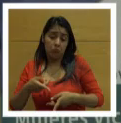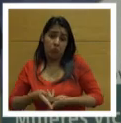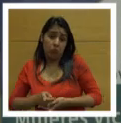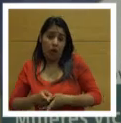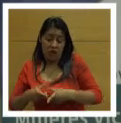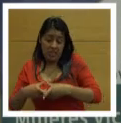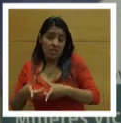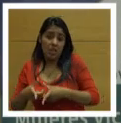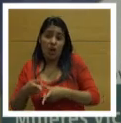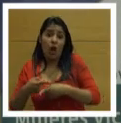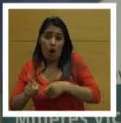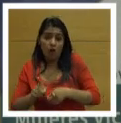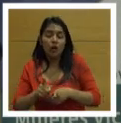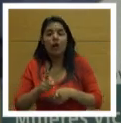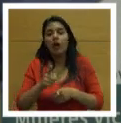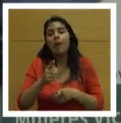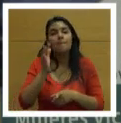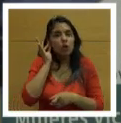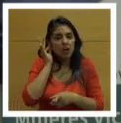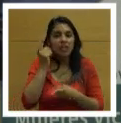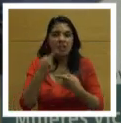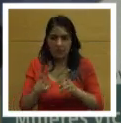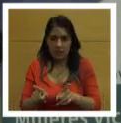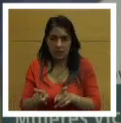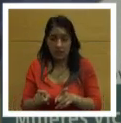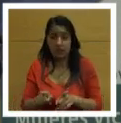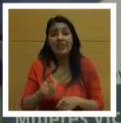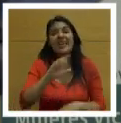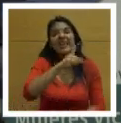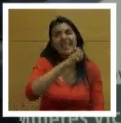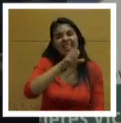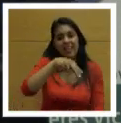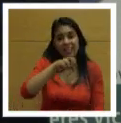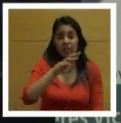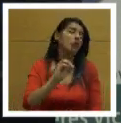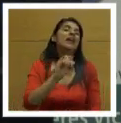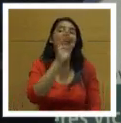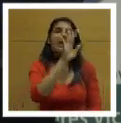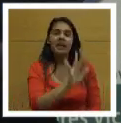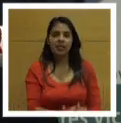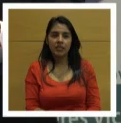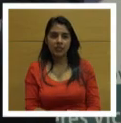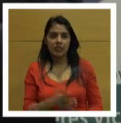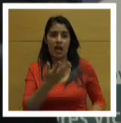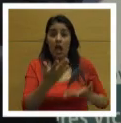femeninos. Género es otra cosa. Género es el conjunto de características y actitudes